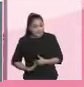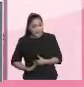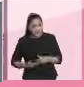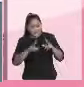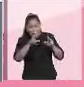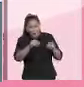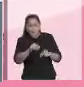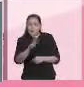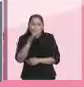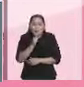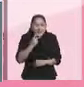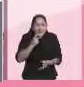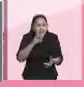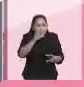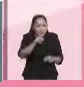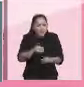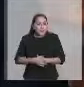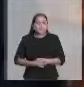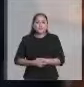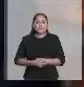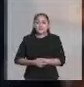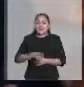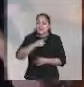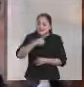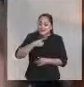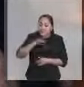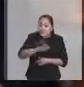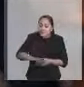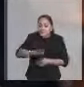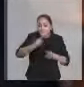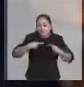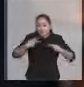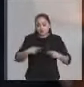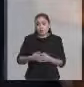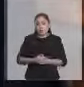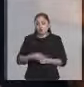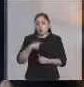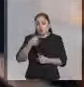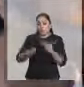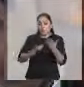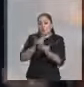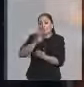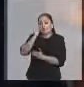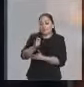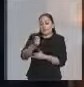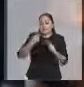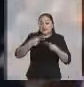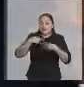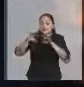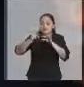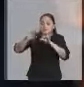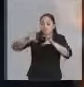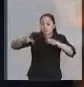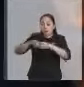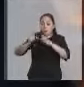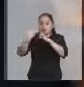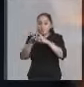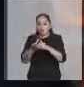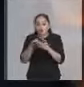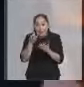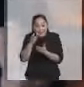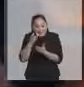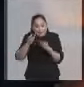los ciudadanos. Yo en mi propuesta traigo que sea una comisión de ciudadanos quienes hagan la propuesta, como sucedió en Nuevo